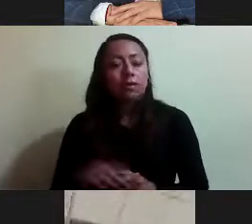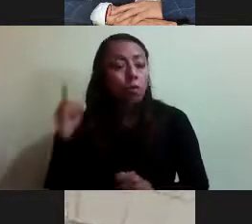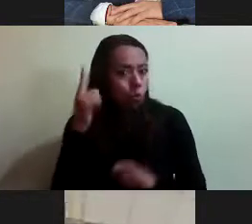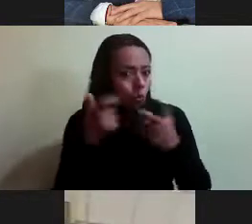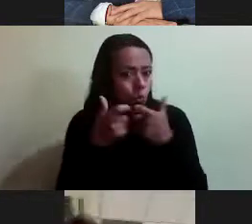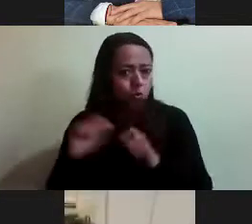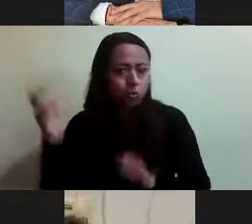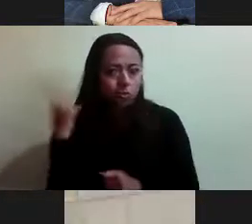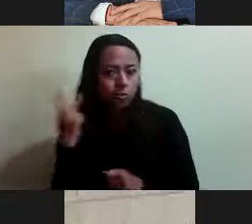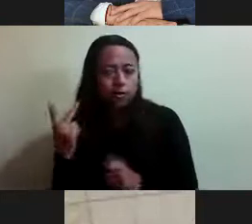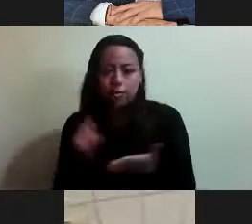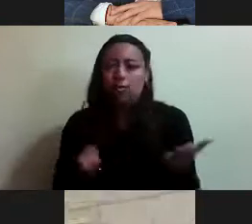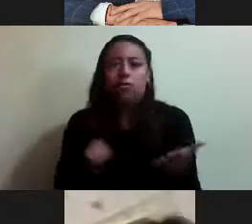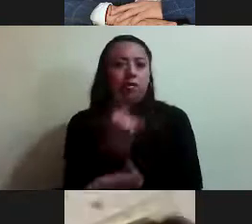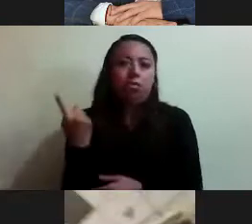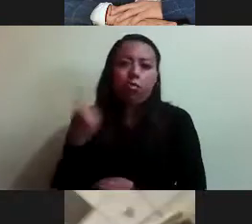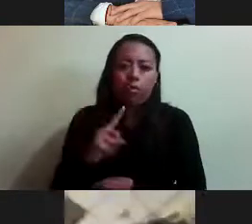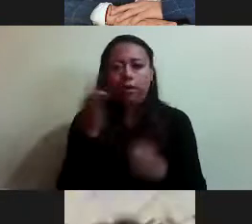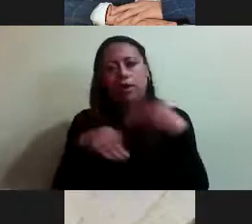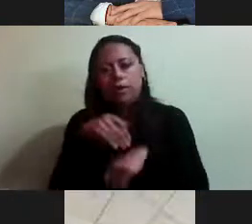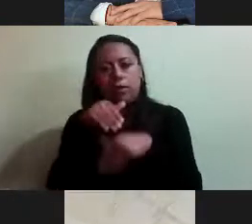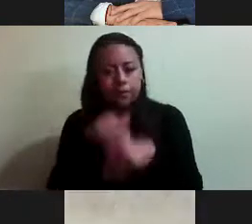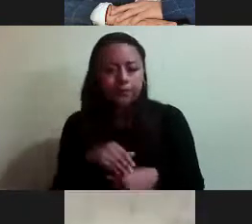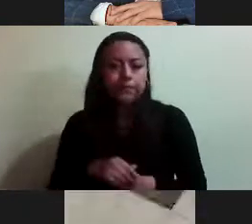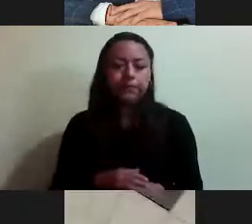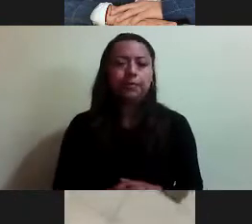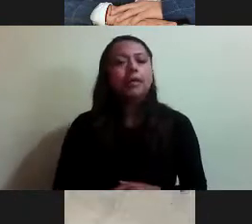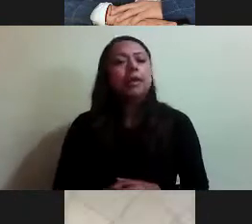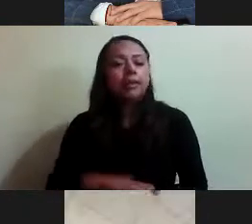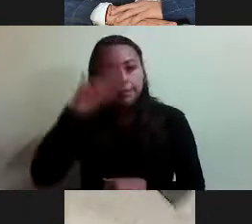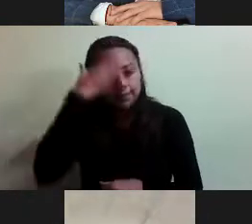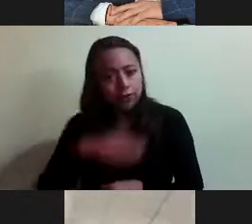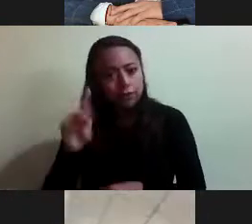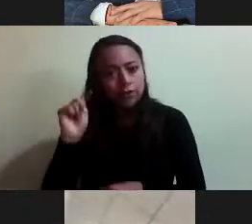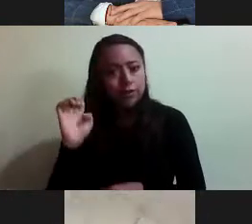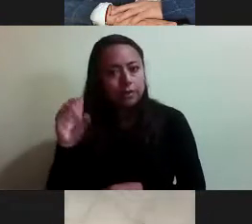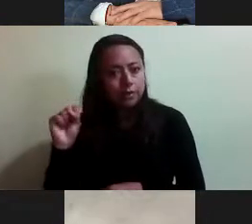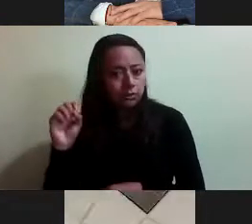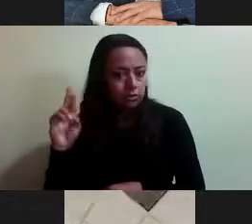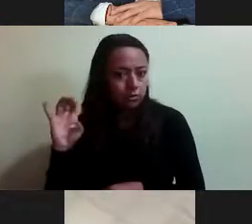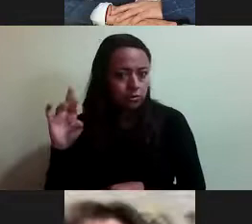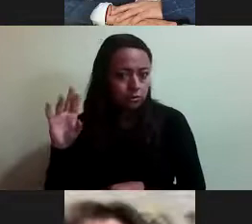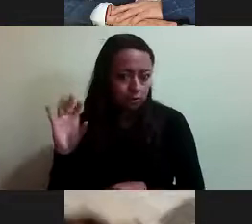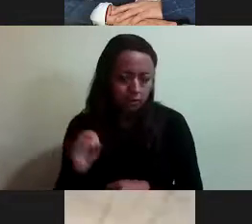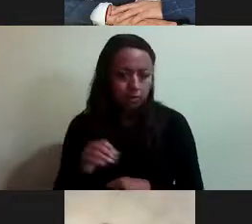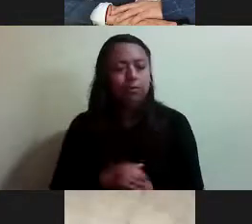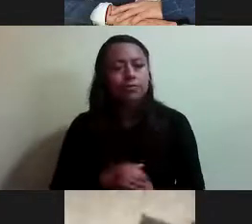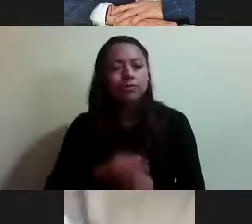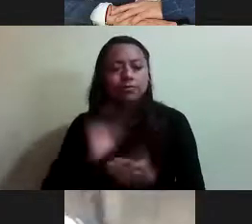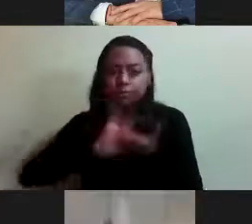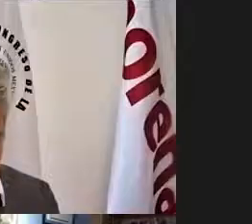el centro al presupuesto del Congreso. Pues, señor tesorero, le aprecio mucho su presencia. Gracias por las respuestas, gracias